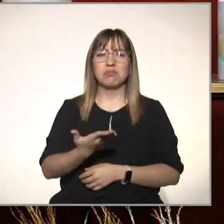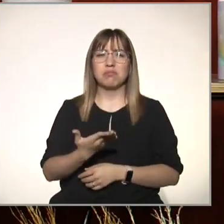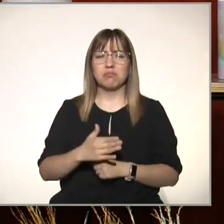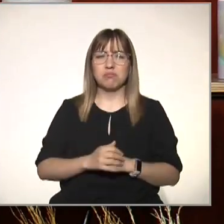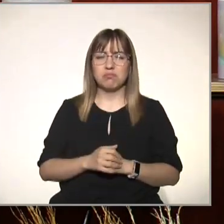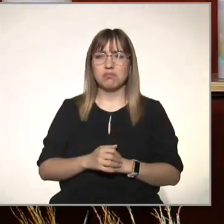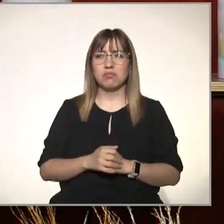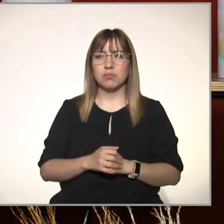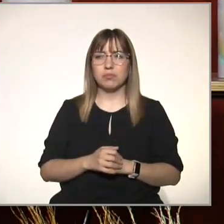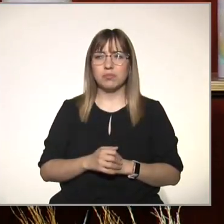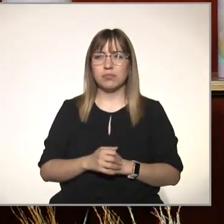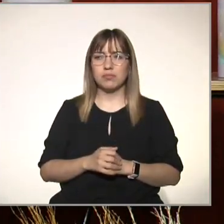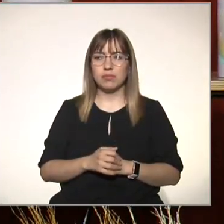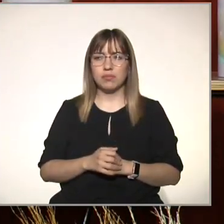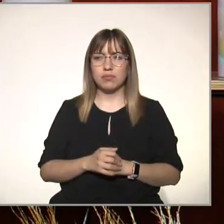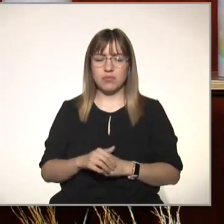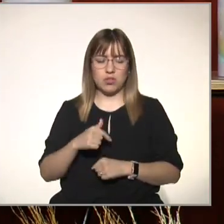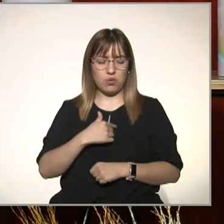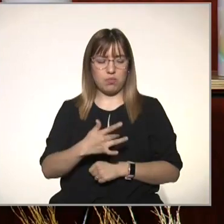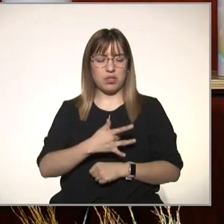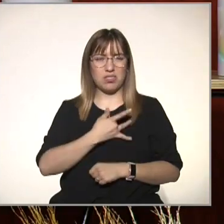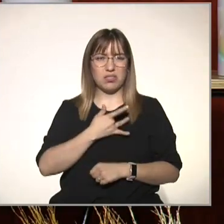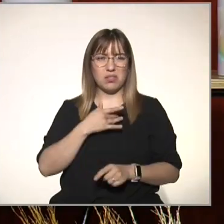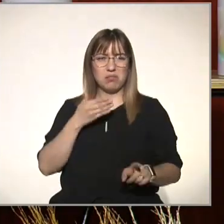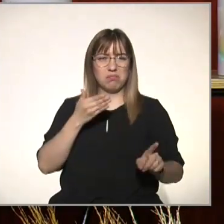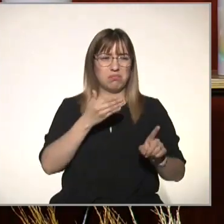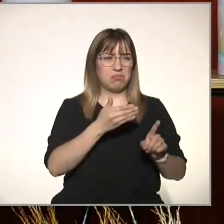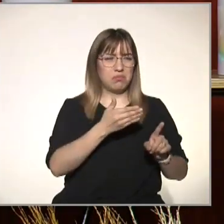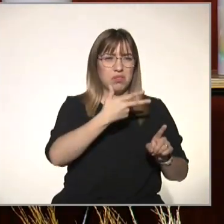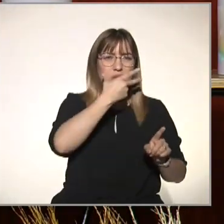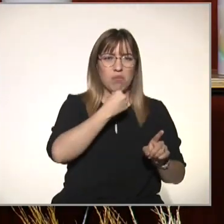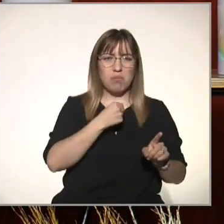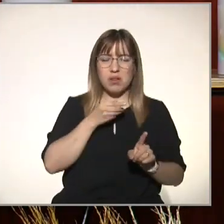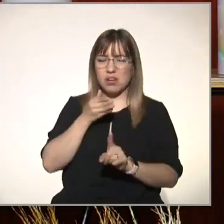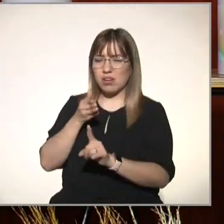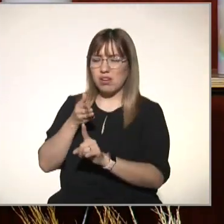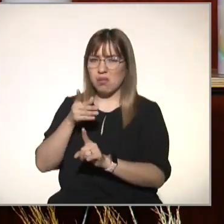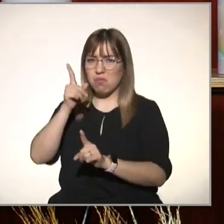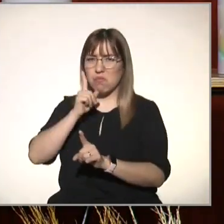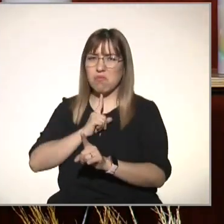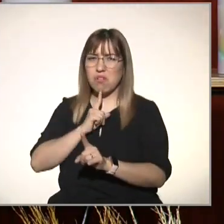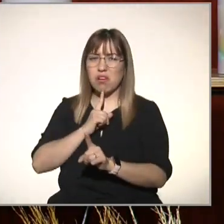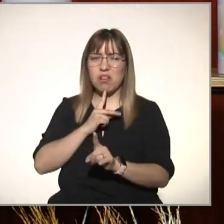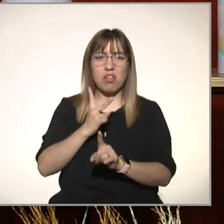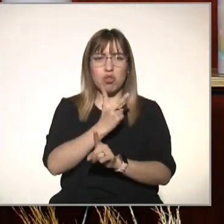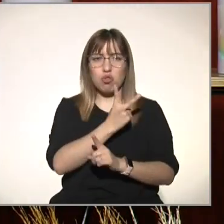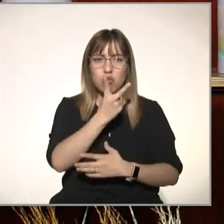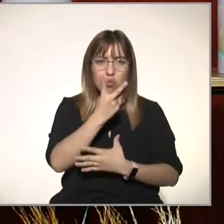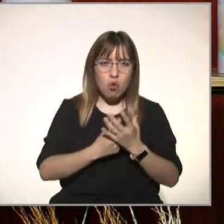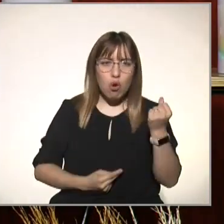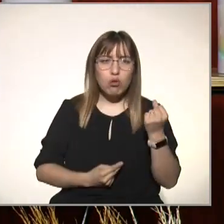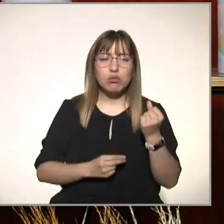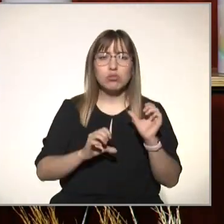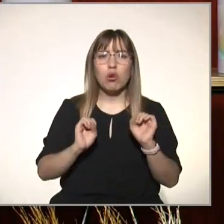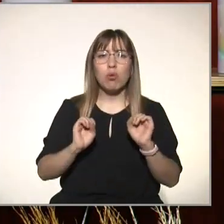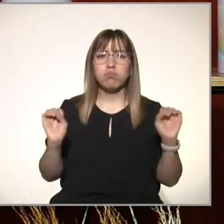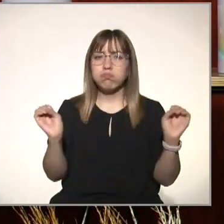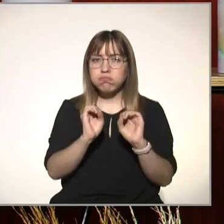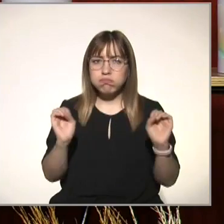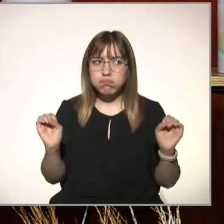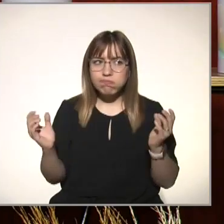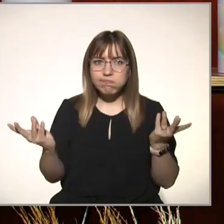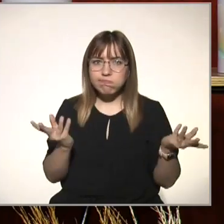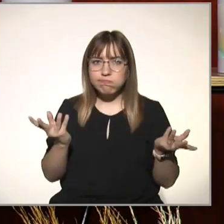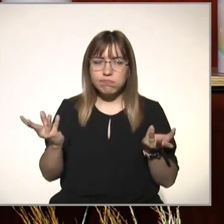me identifico más como hombre, como mujer, como ambos, como ninguno. Y esta situación se va